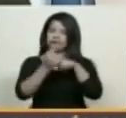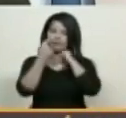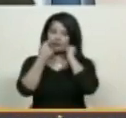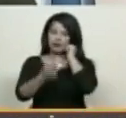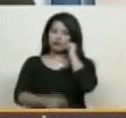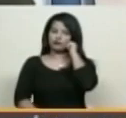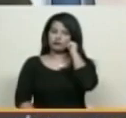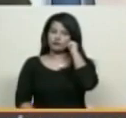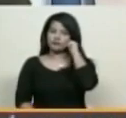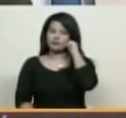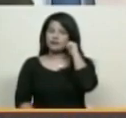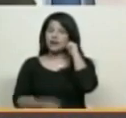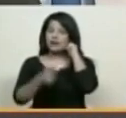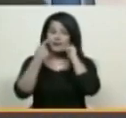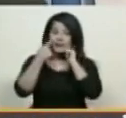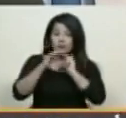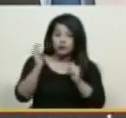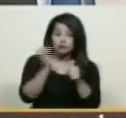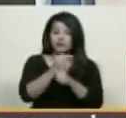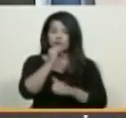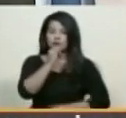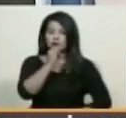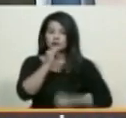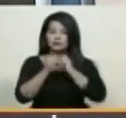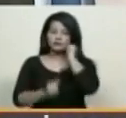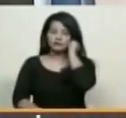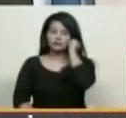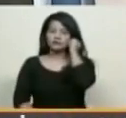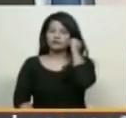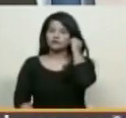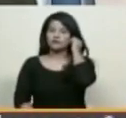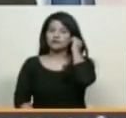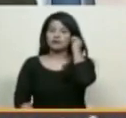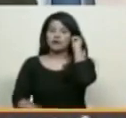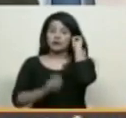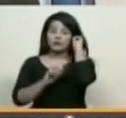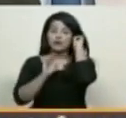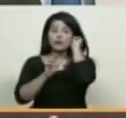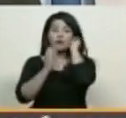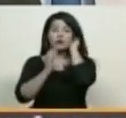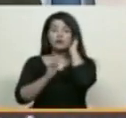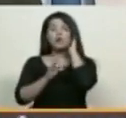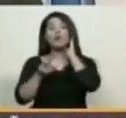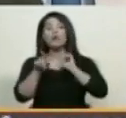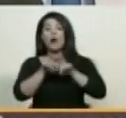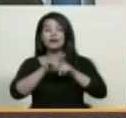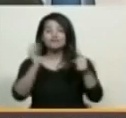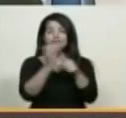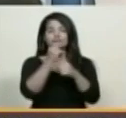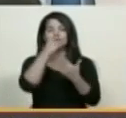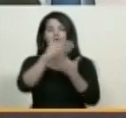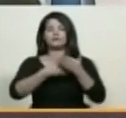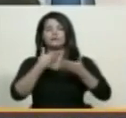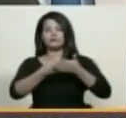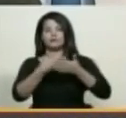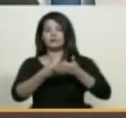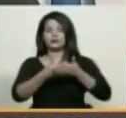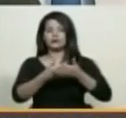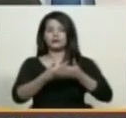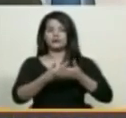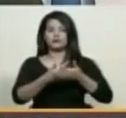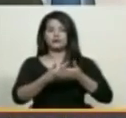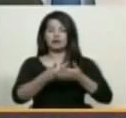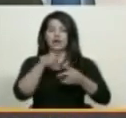esta declaración. Esta declaración o este señalamiento que hace en